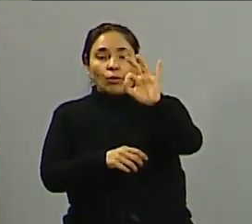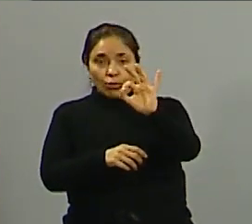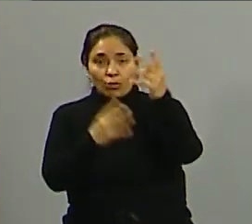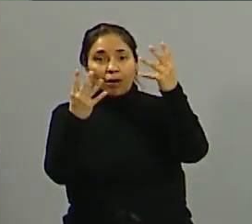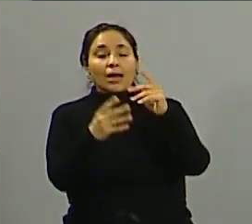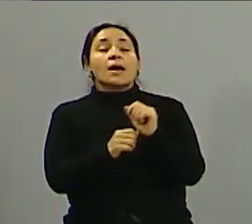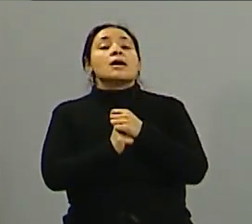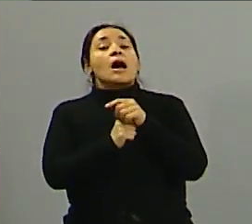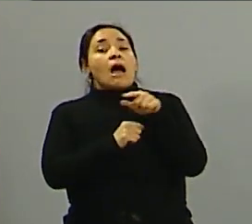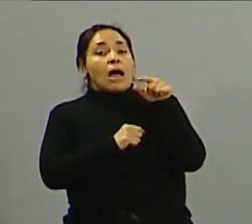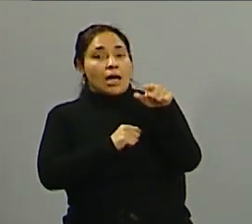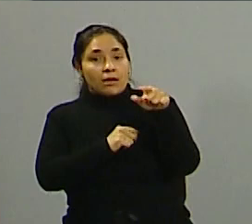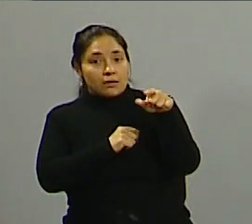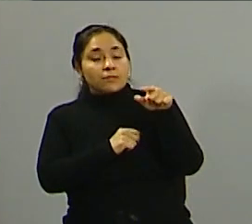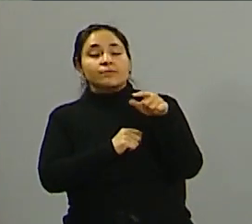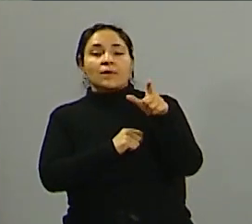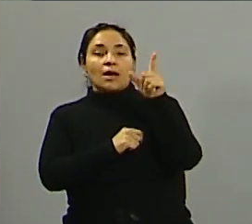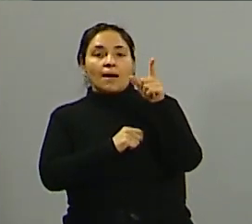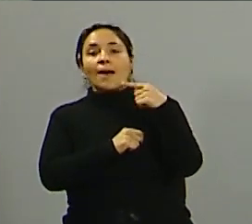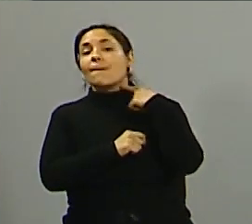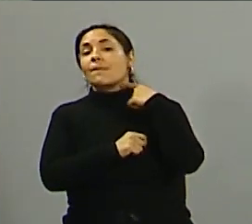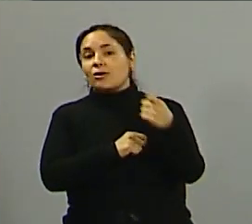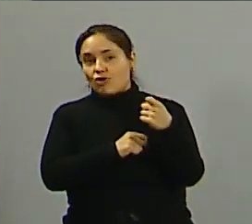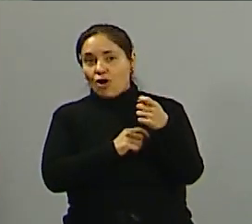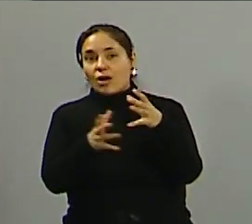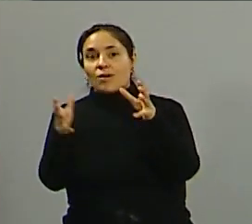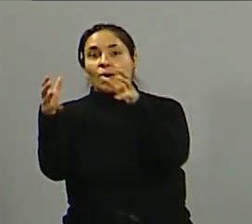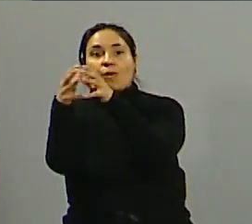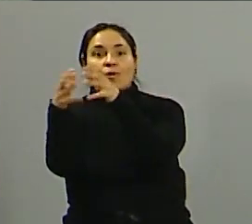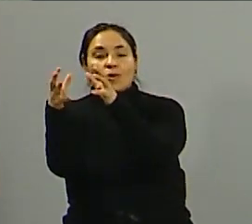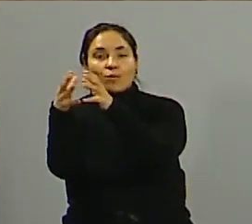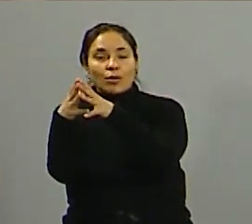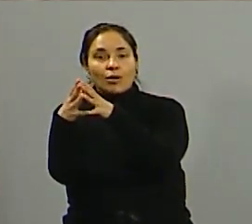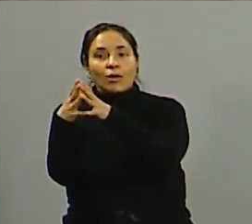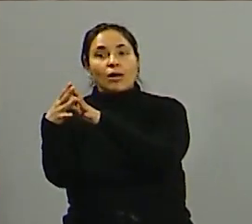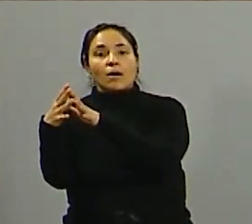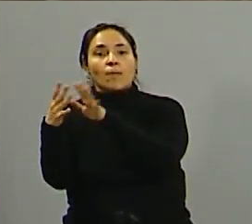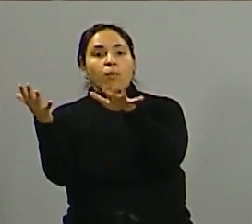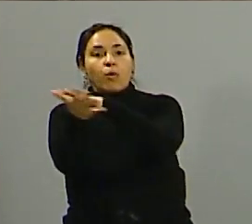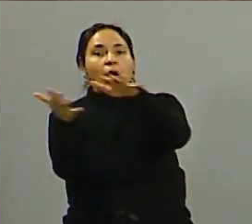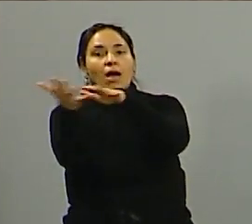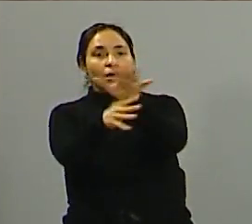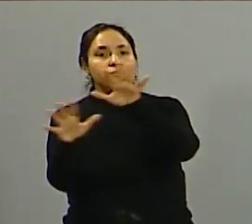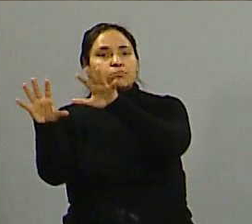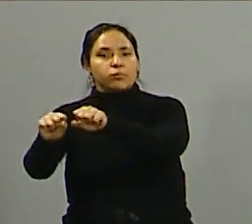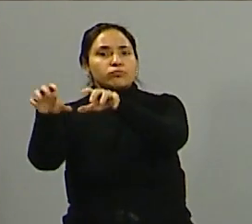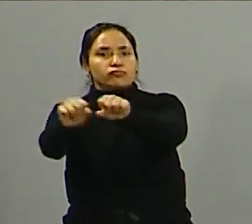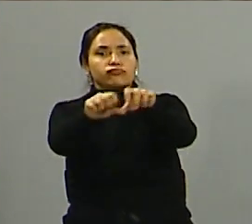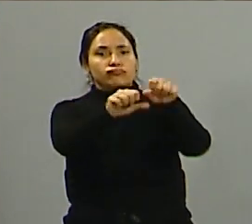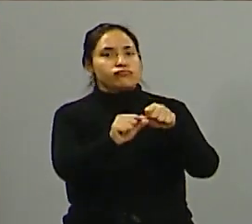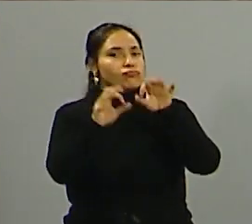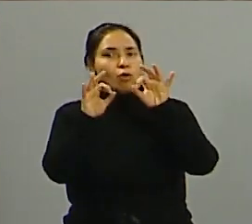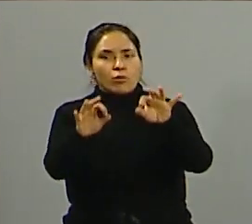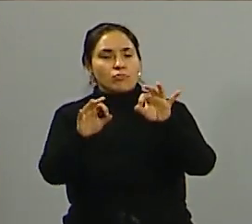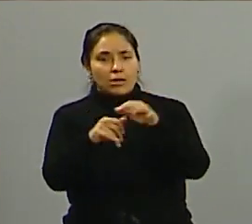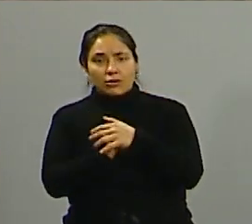empieza a activar porque los españoles o los realistas habían recuperado todos estos pueblos sublevados que habíamos dicho recién, que estaban